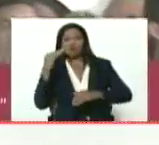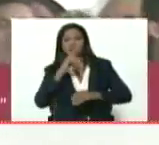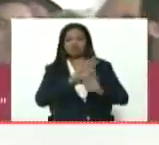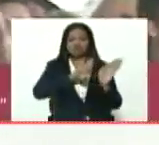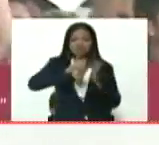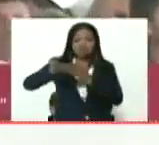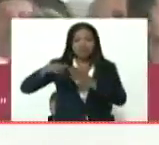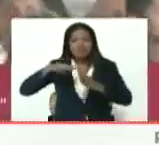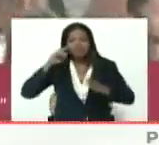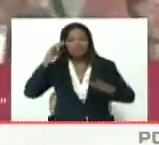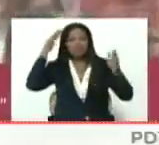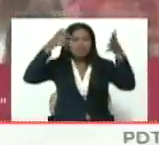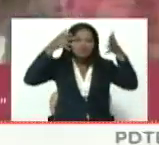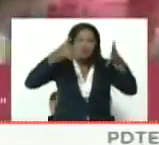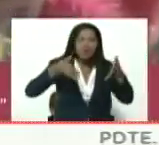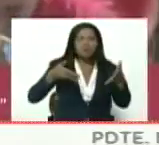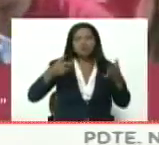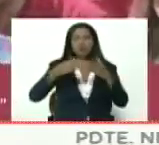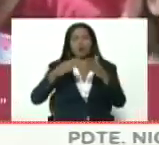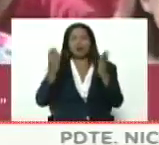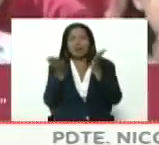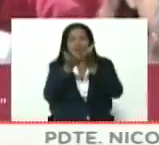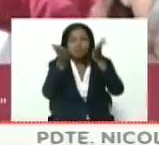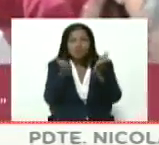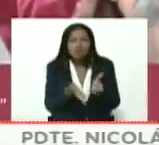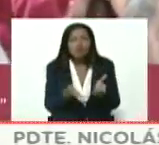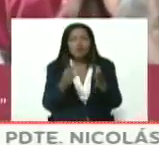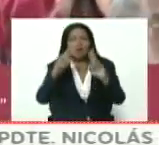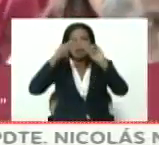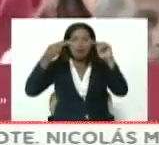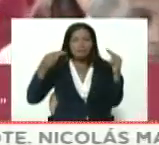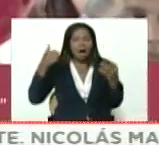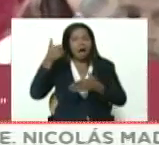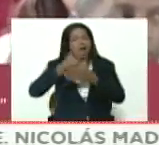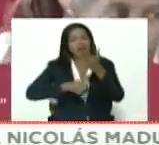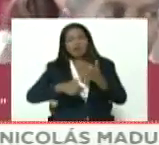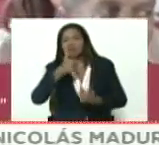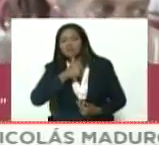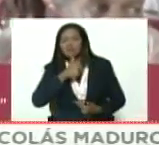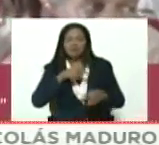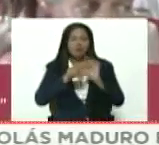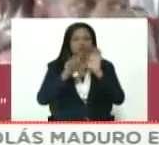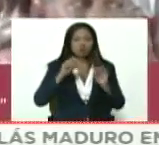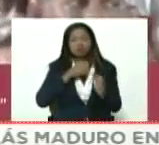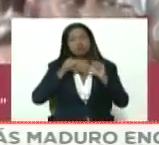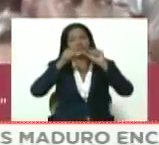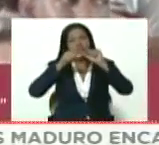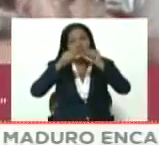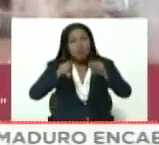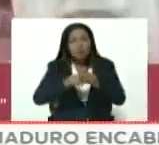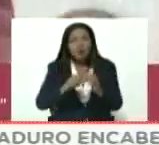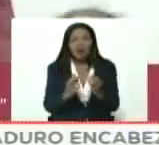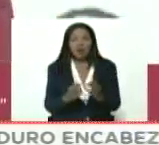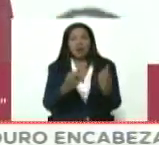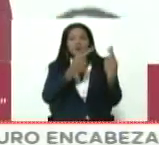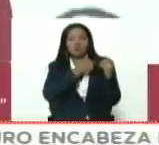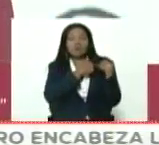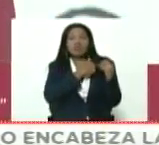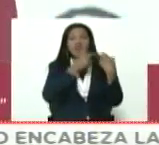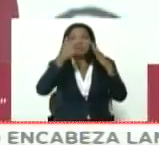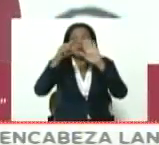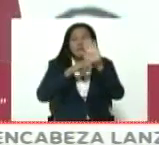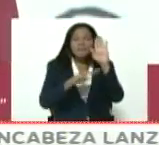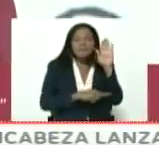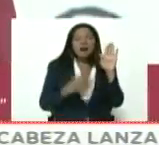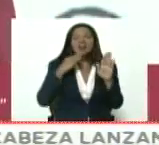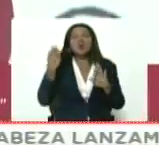el estudio, en la formación, pero sobre todo en el respeto, en la paz, en la tolerancia. Seguimos nosotros, presidente, con las tareas fundamentales de la